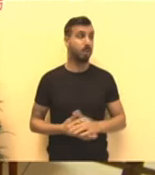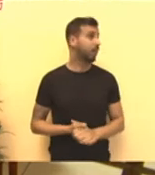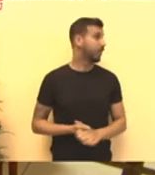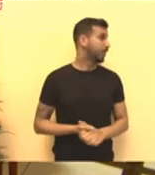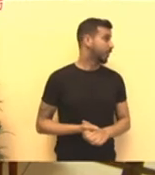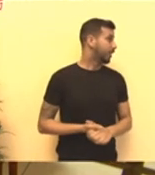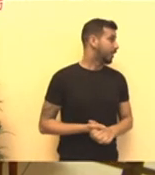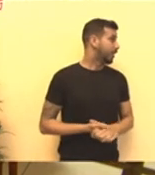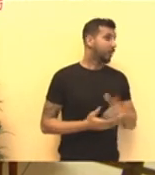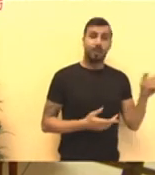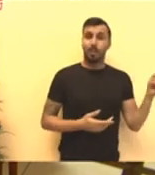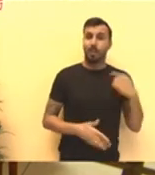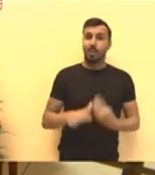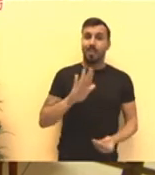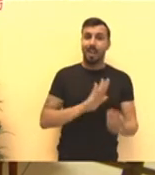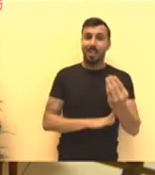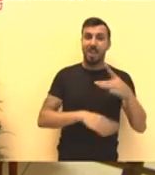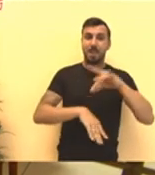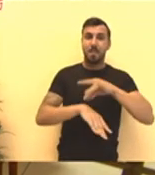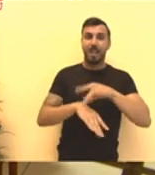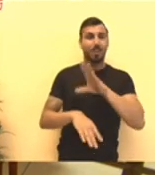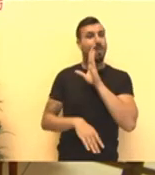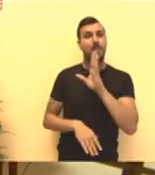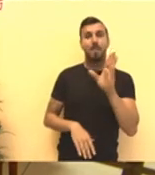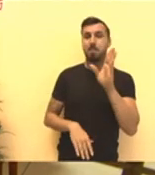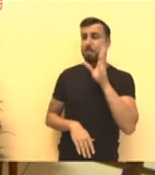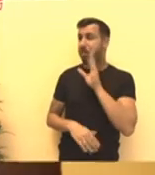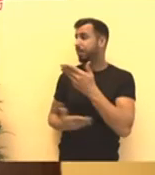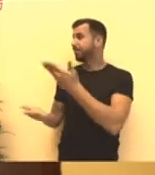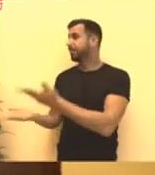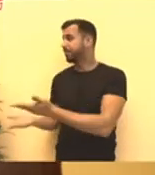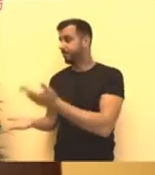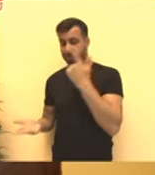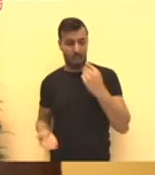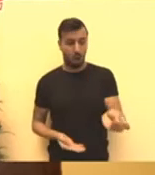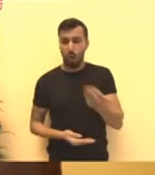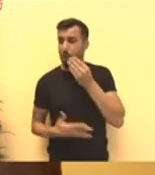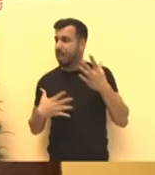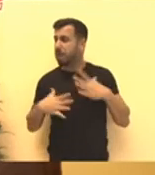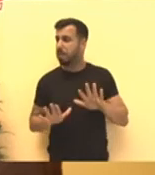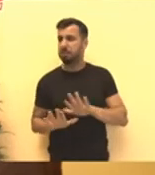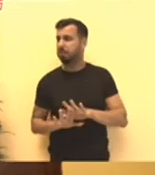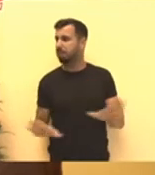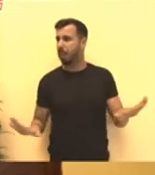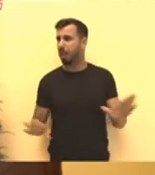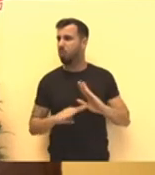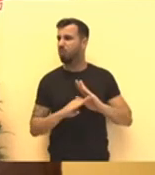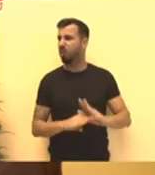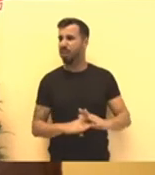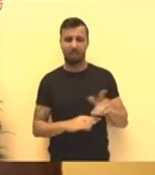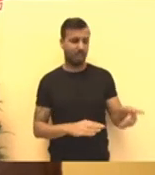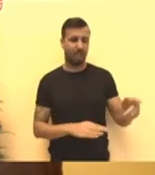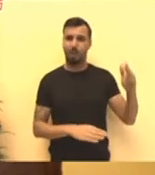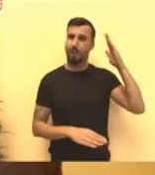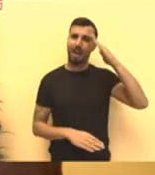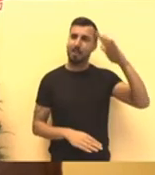Bueno, eso fue lo que le dijeron a mi madre cuando yo nací. Se les pone en el pollo y se les deja morir. ¿Qué hacemos? Y de ella nunca esperes nada. Creo que quien le dijo